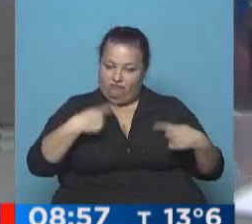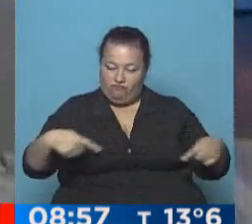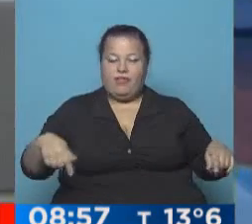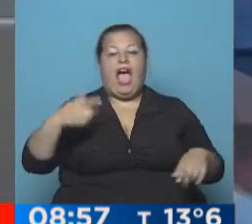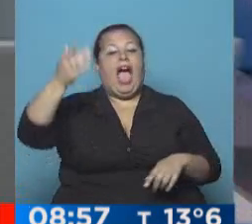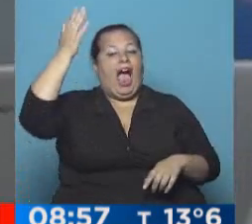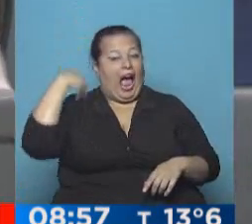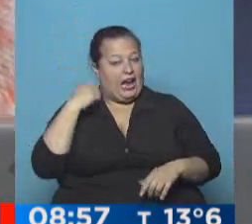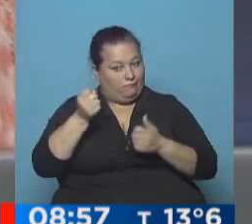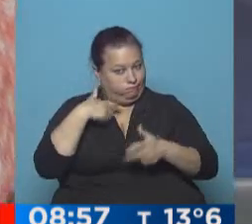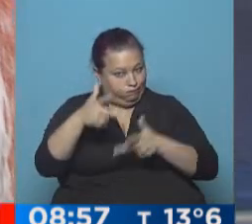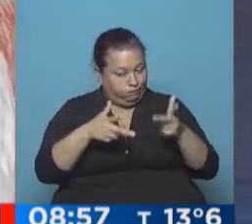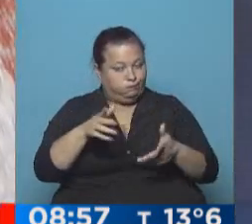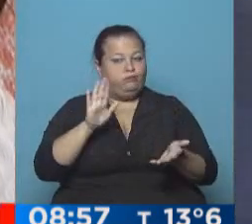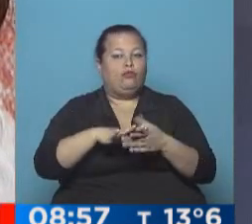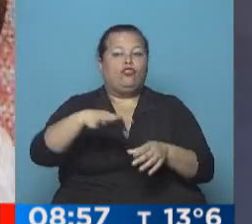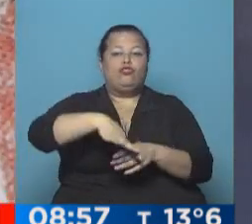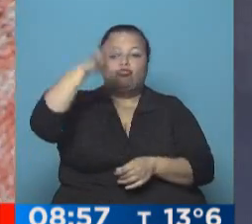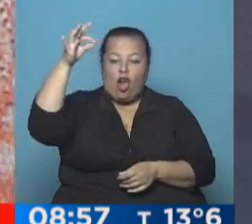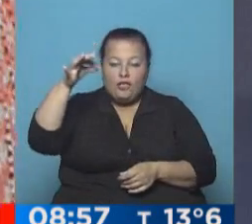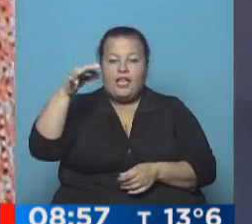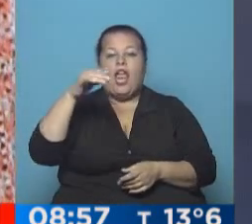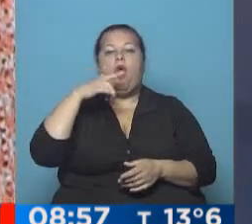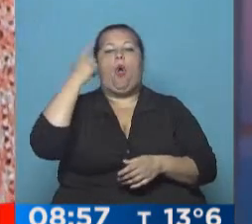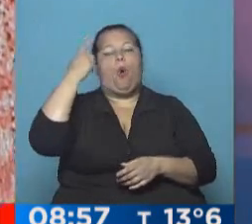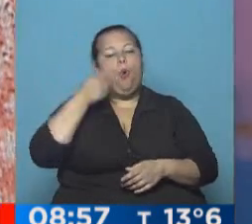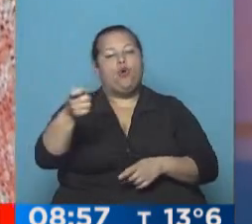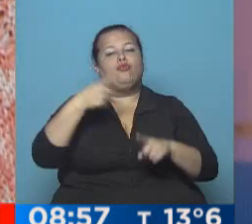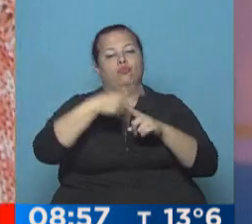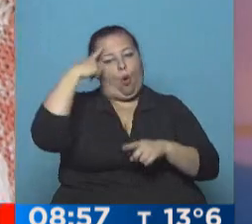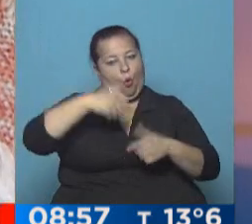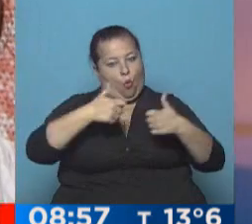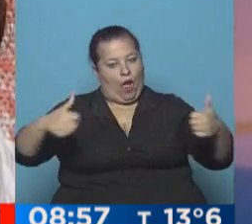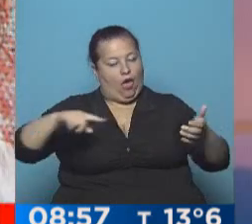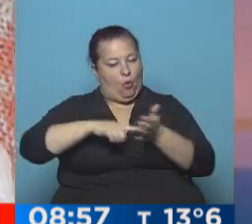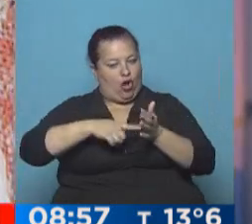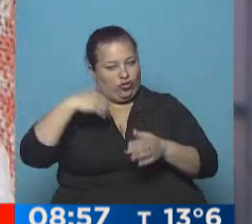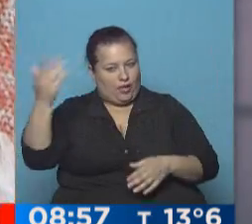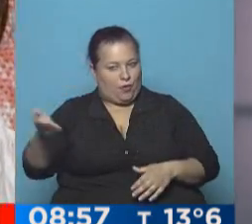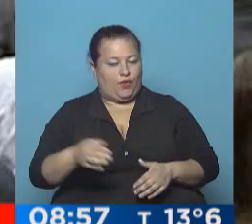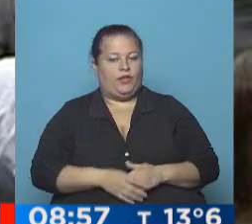El día de ayer te lo comentábamos, se sorteaban los juicios por jurado en la provincia de Buenos Aires.